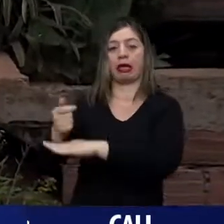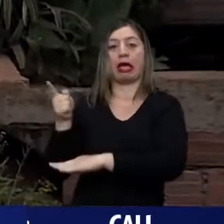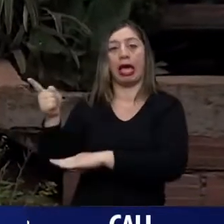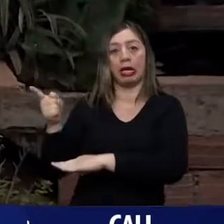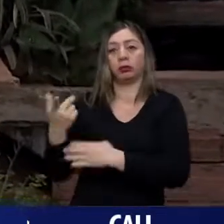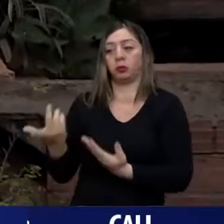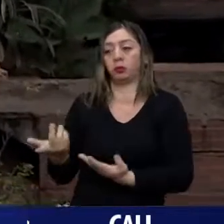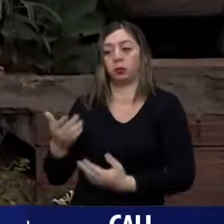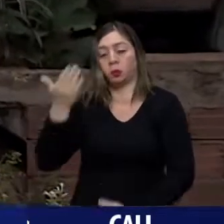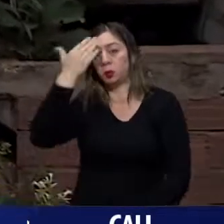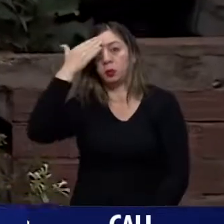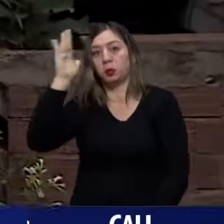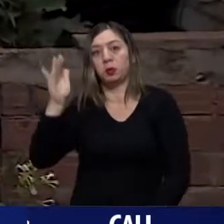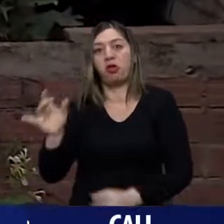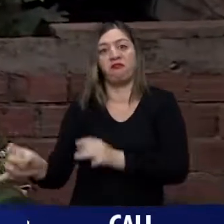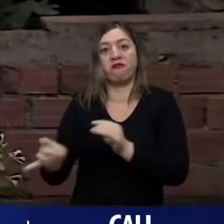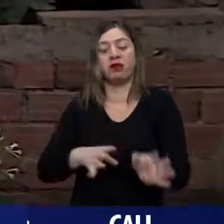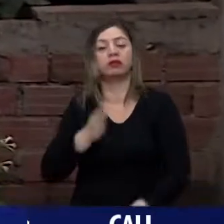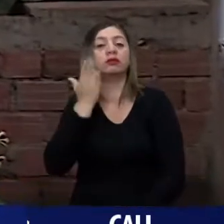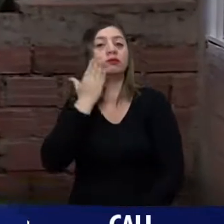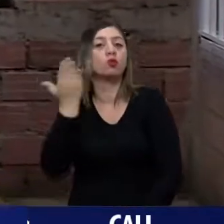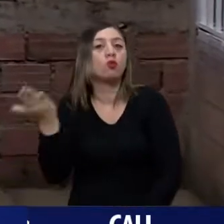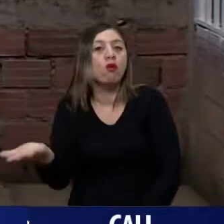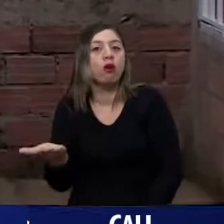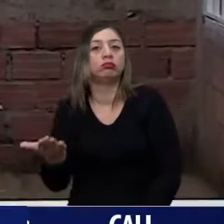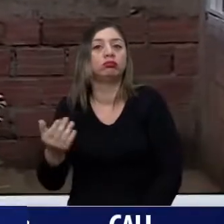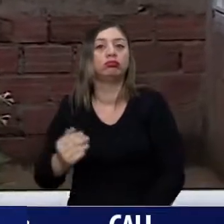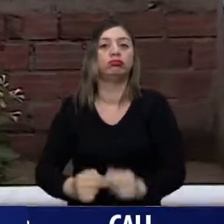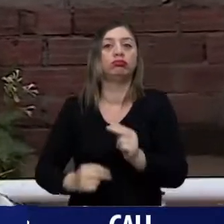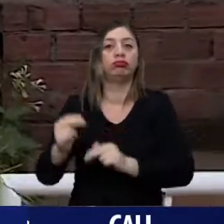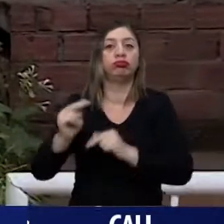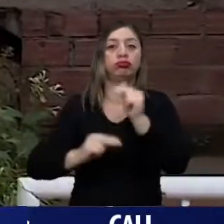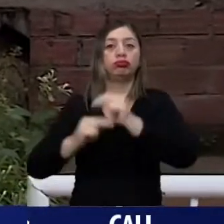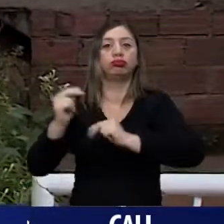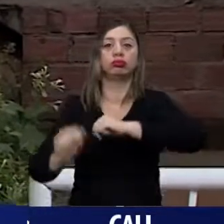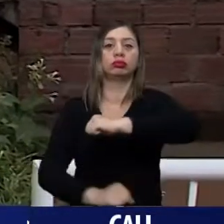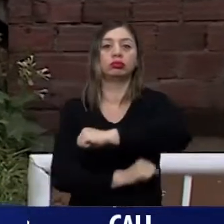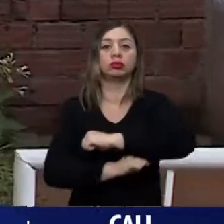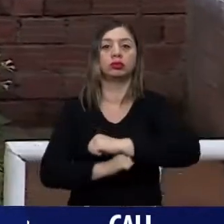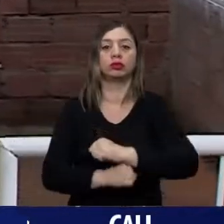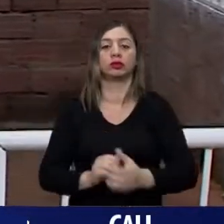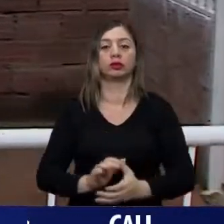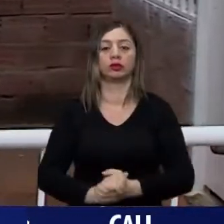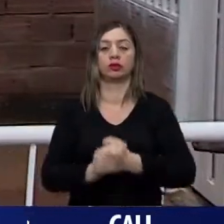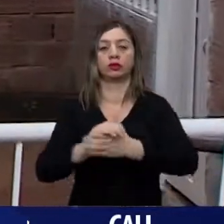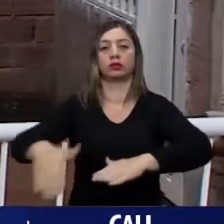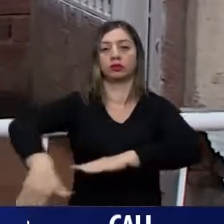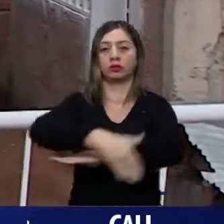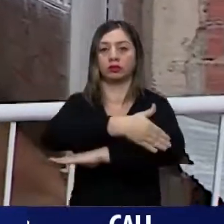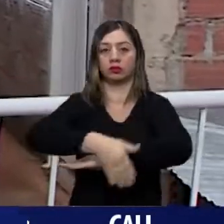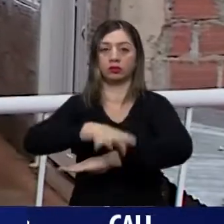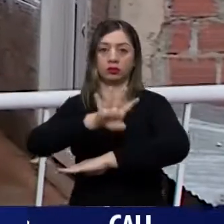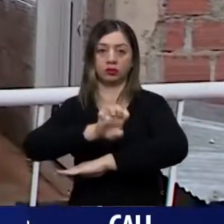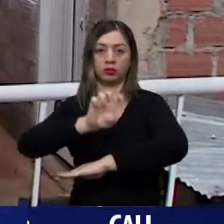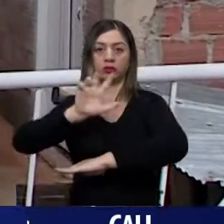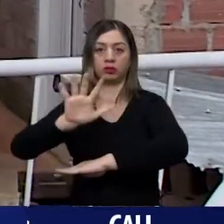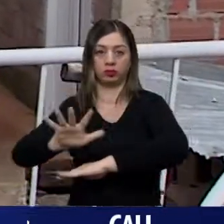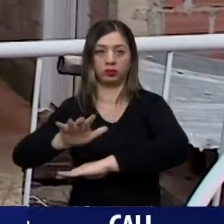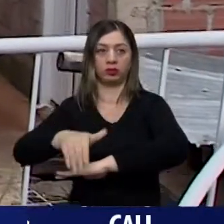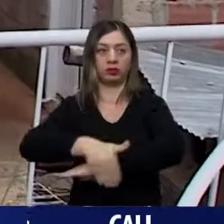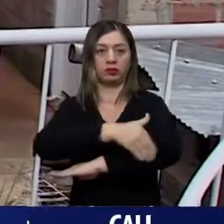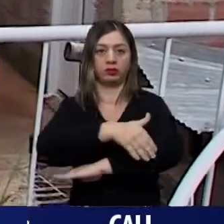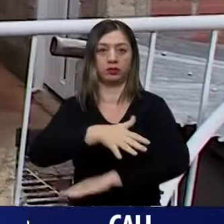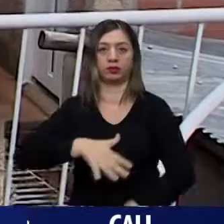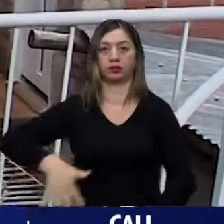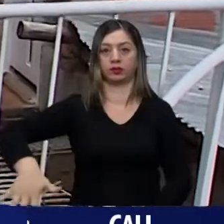aún no conocen la fecha exacta cuando van a terminar de sufrir esta situación. Los saludamos desde la carrera 95 de esto aquí en